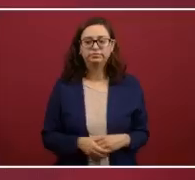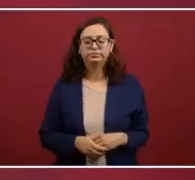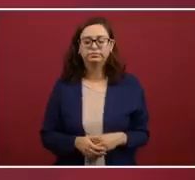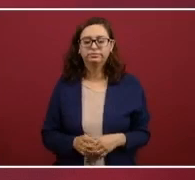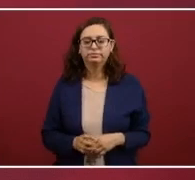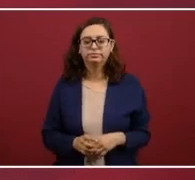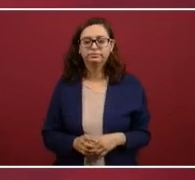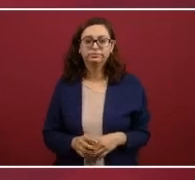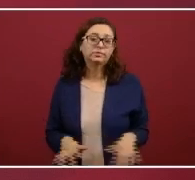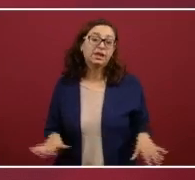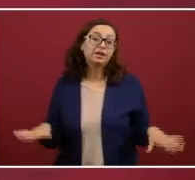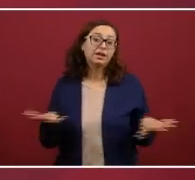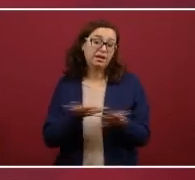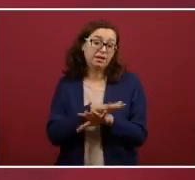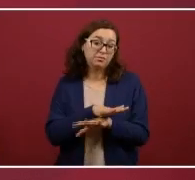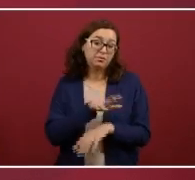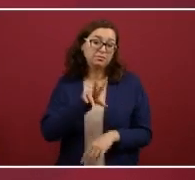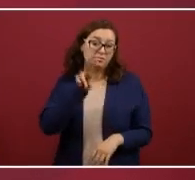Ese es el cambio.